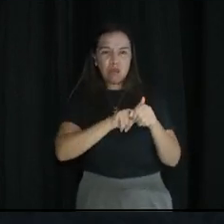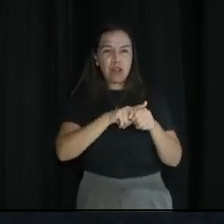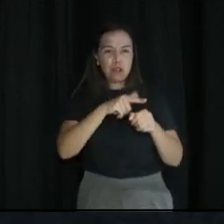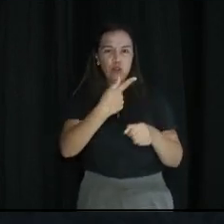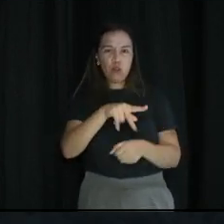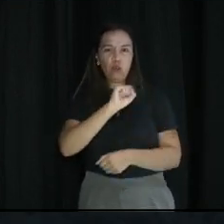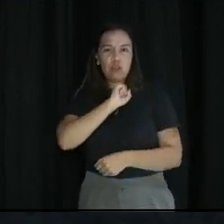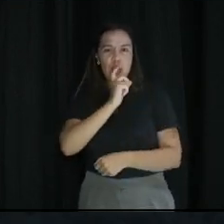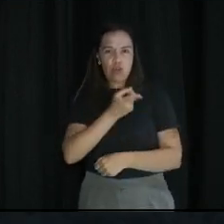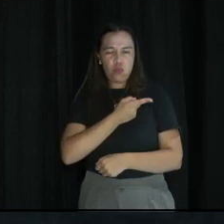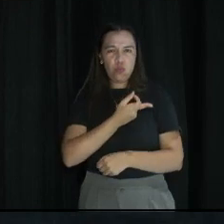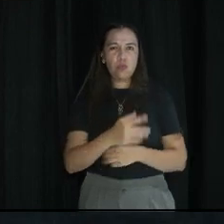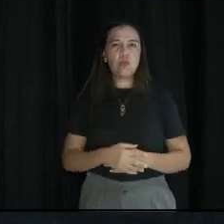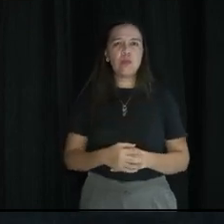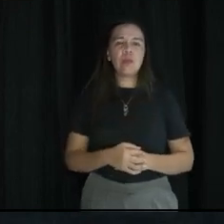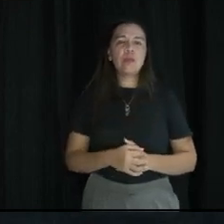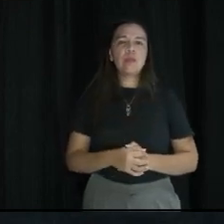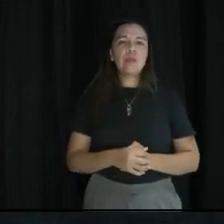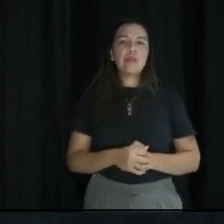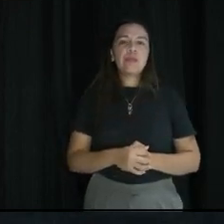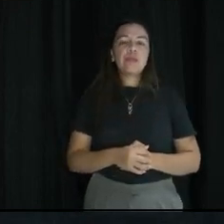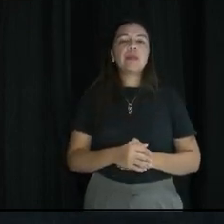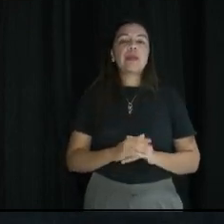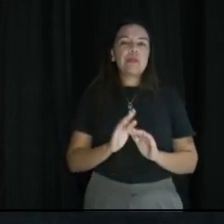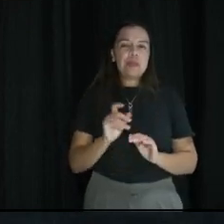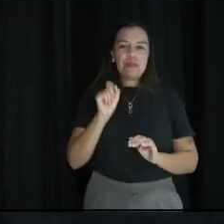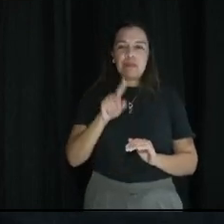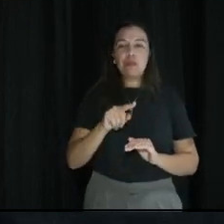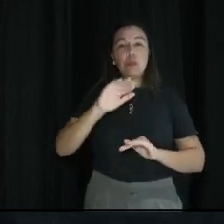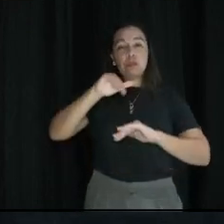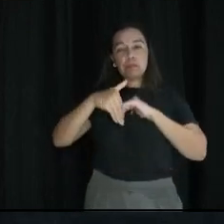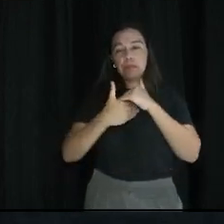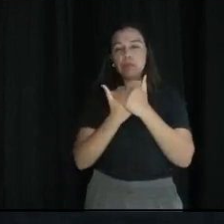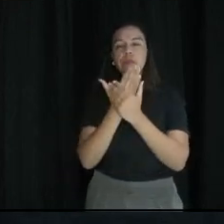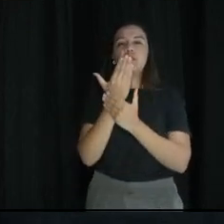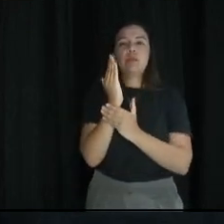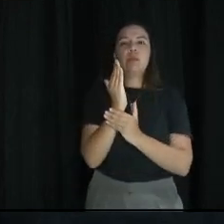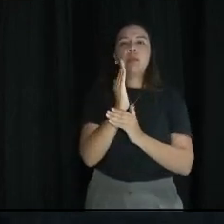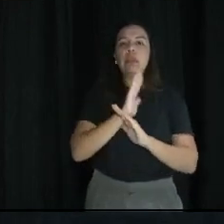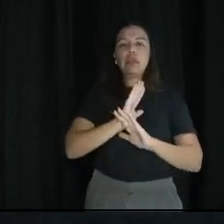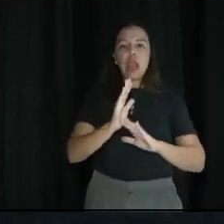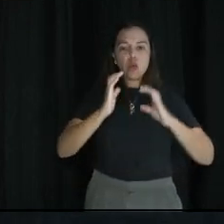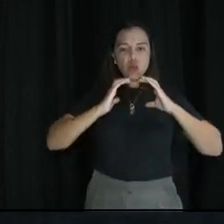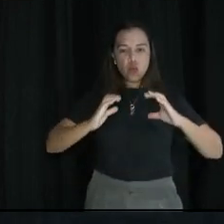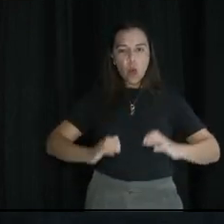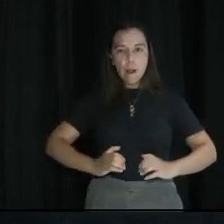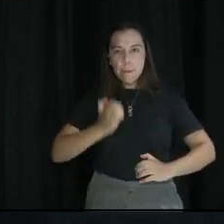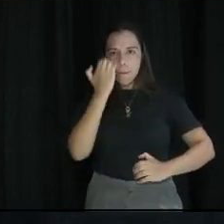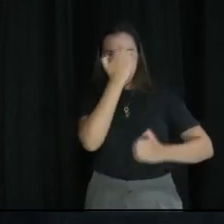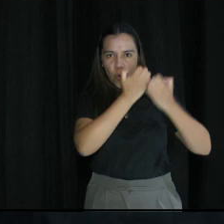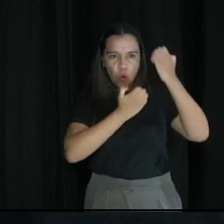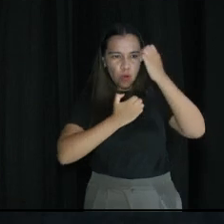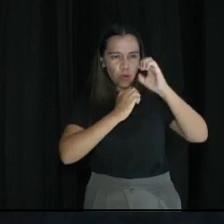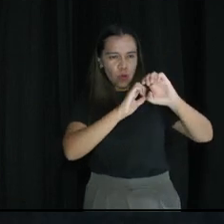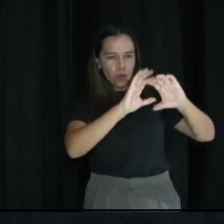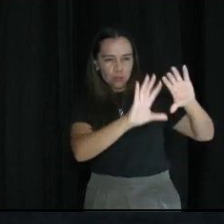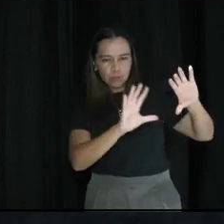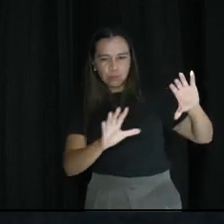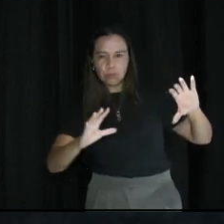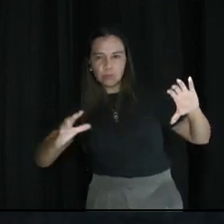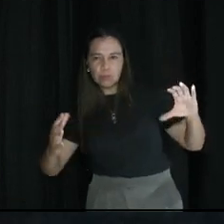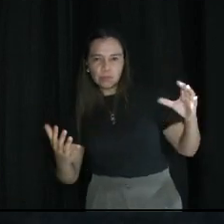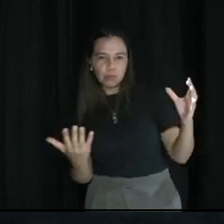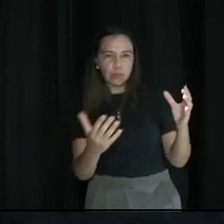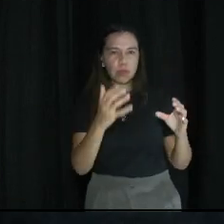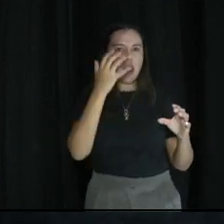animal. Al día siguiente, ya en la inspección física, en su examen físico, nos pudimos dar cuenta